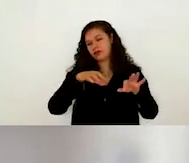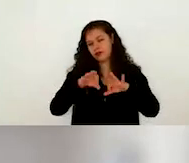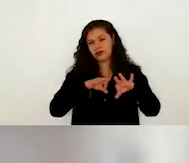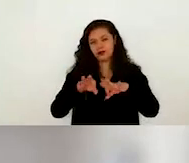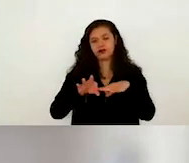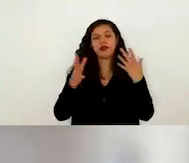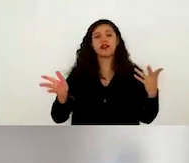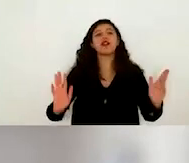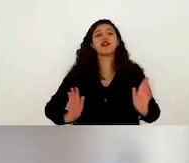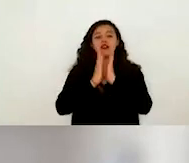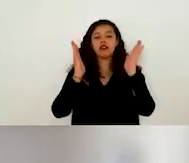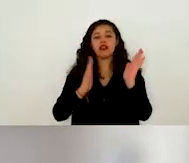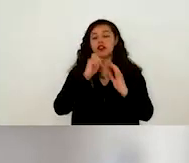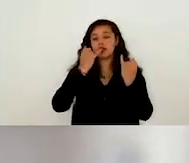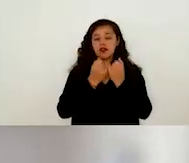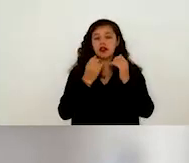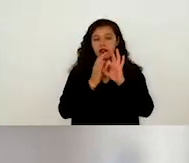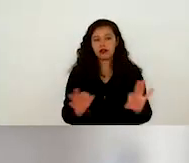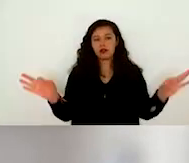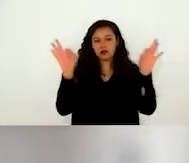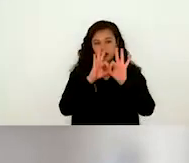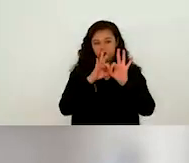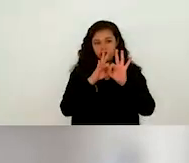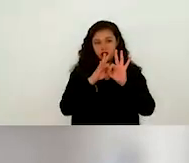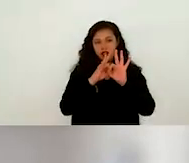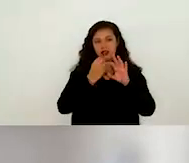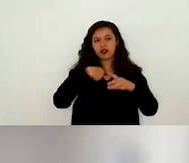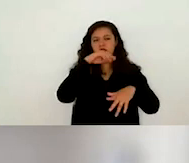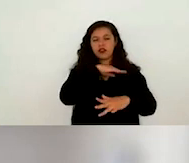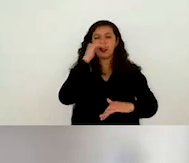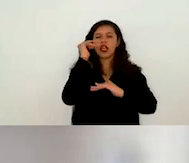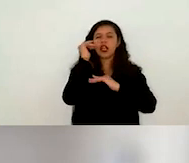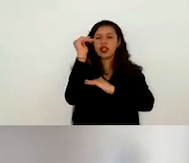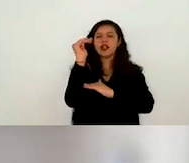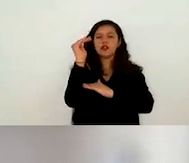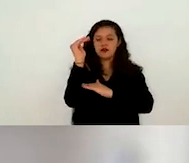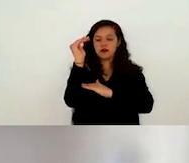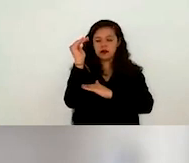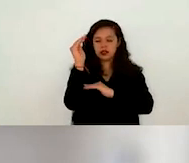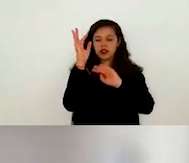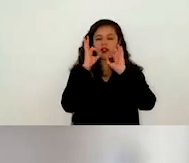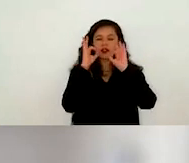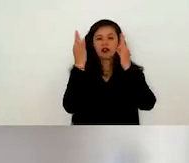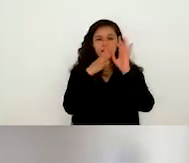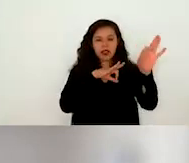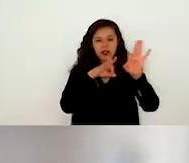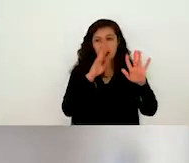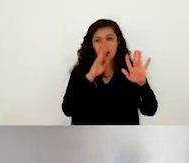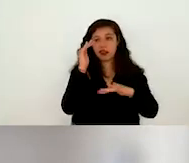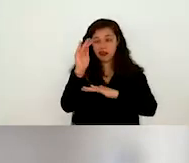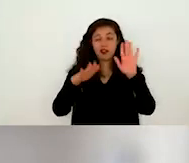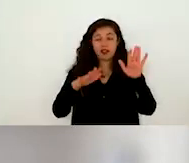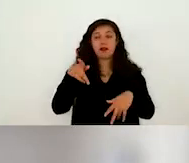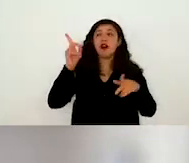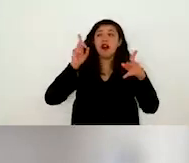la participación también es importante que los limitamos en este en esta forma de trabajar pero si hay dudas